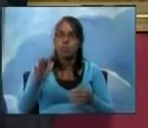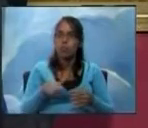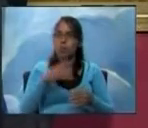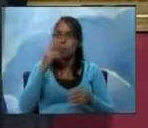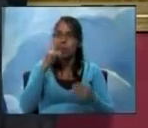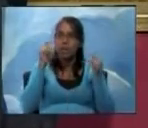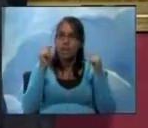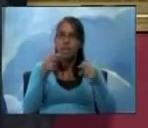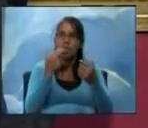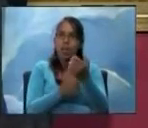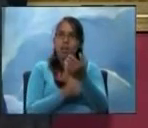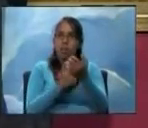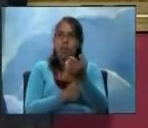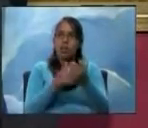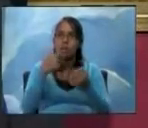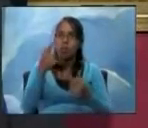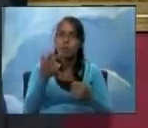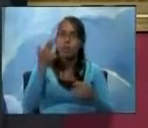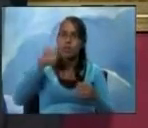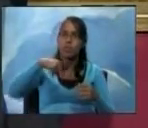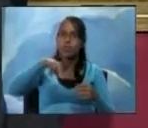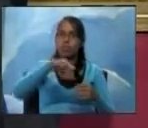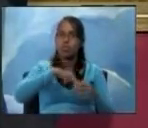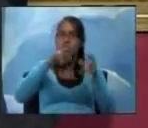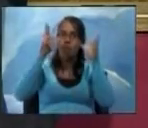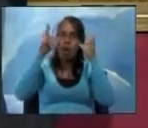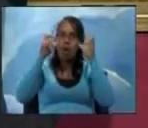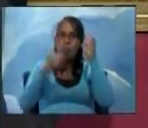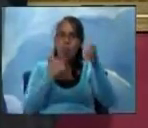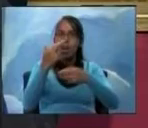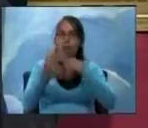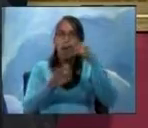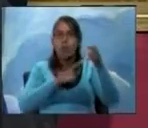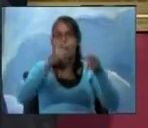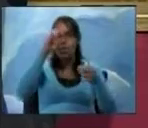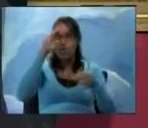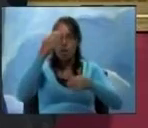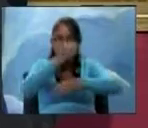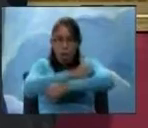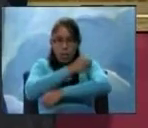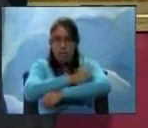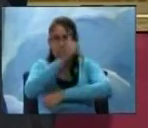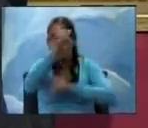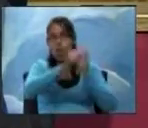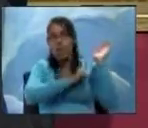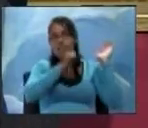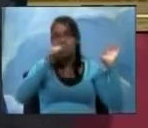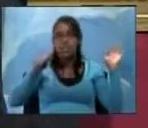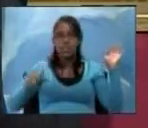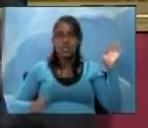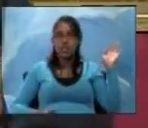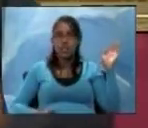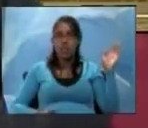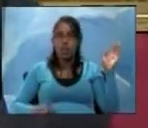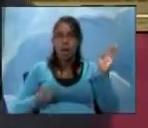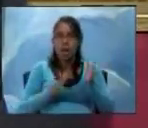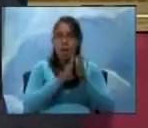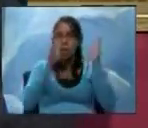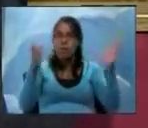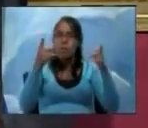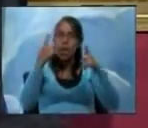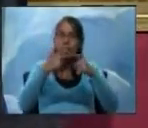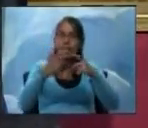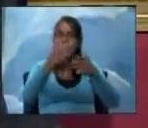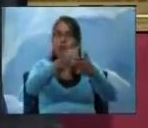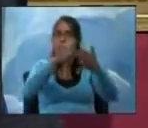ver acá, hermano, cuando nosotros oímos la voz de Dios, obedecemos al Señor, abrimos aquella